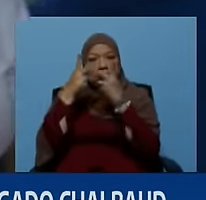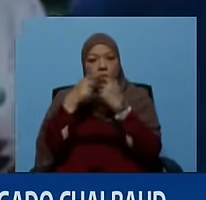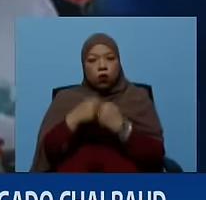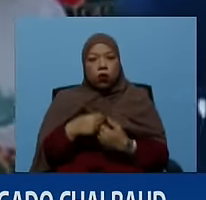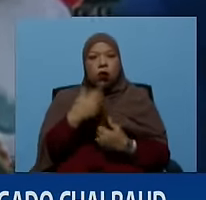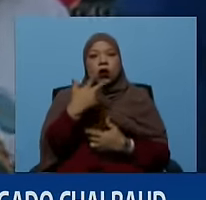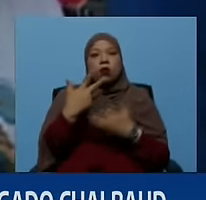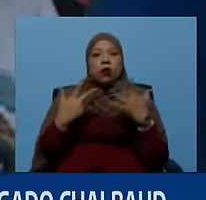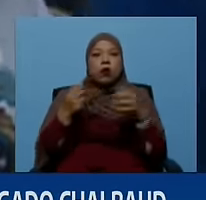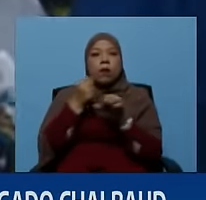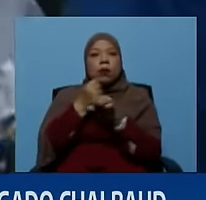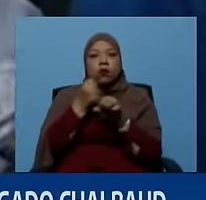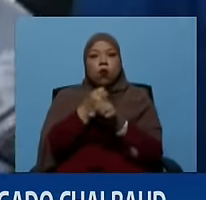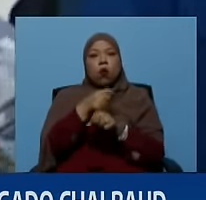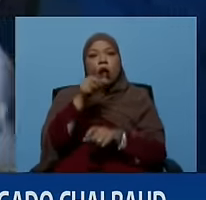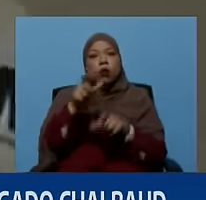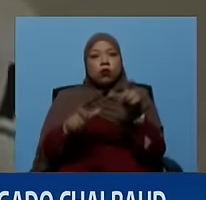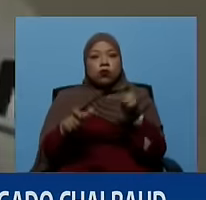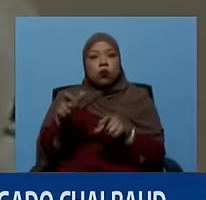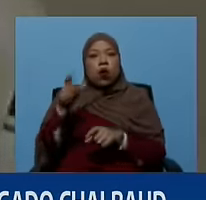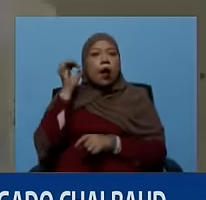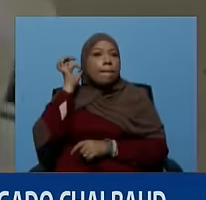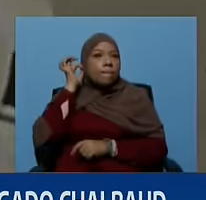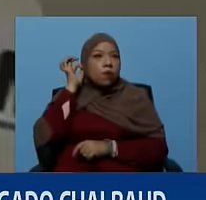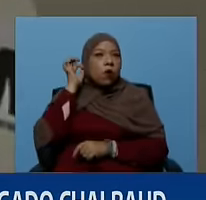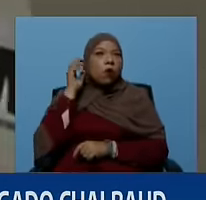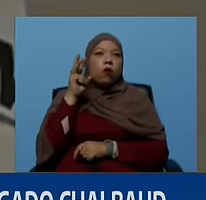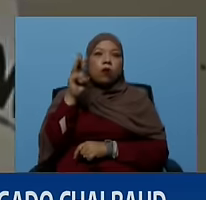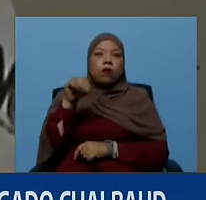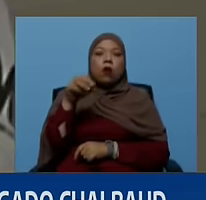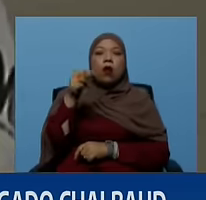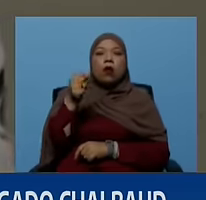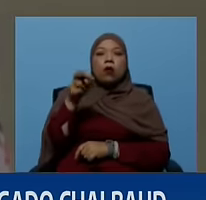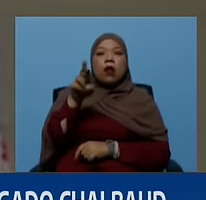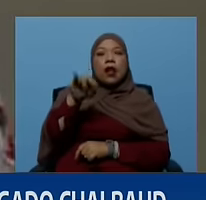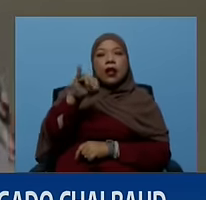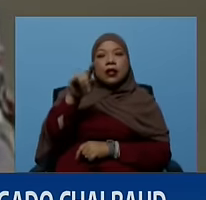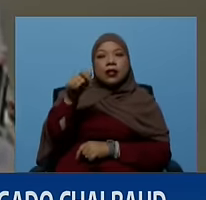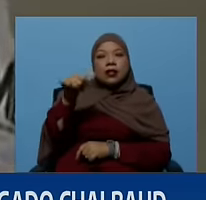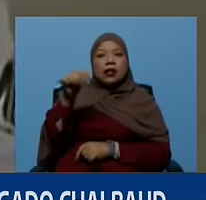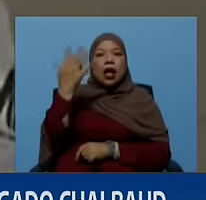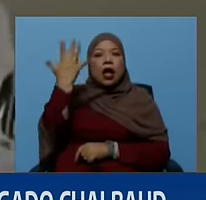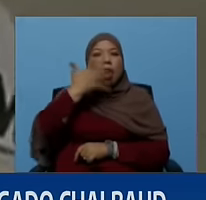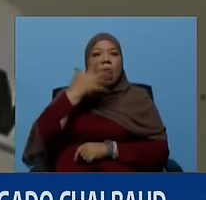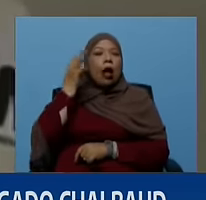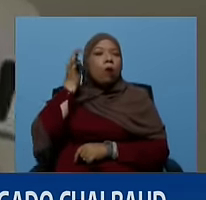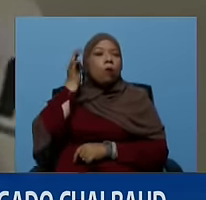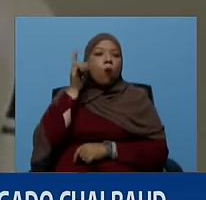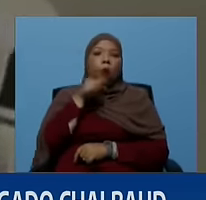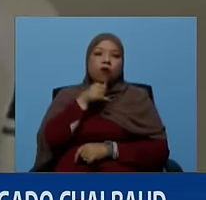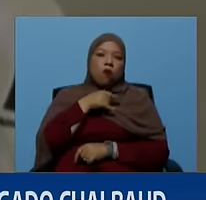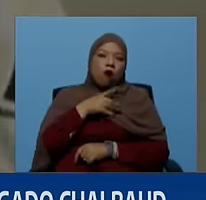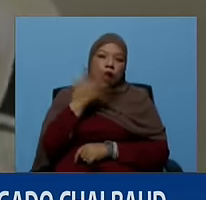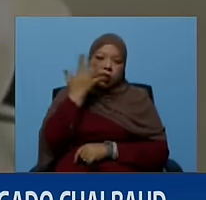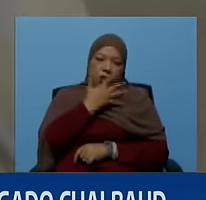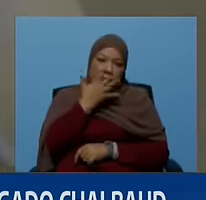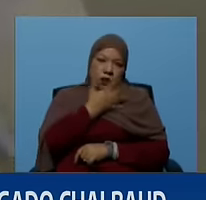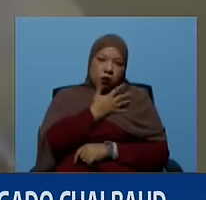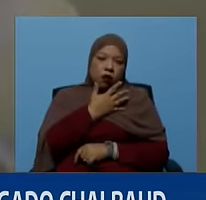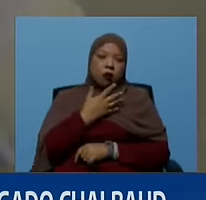39 obreros pero aquí marixa rondón nos va a explicar qué se ha hecho hasta el momento